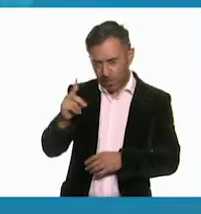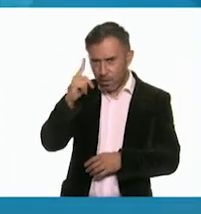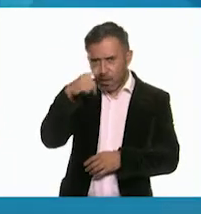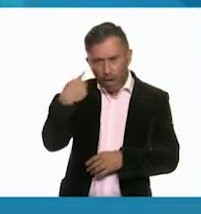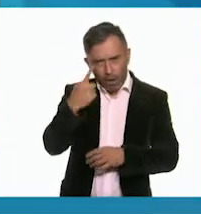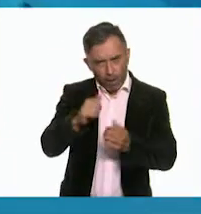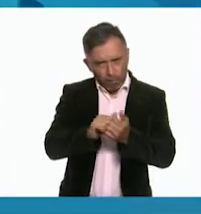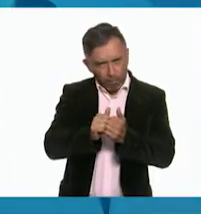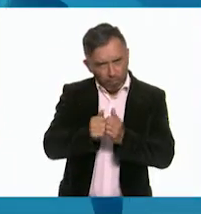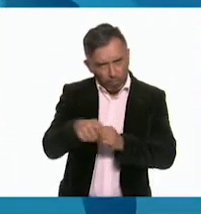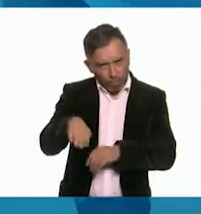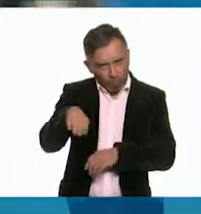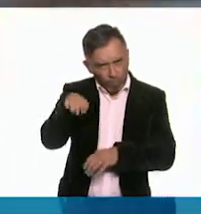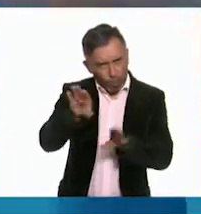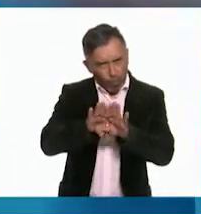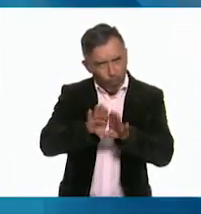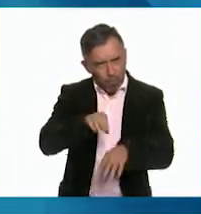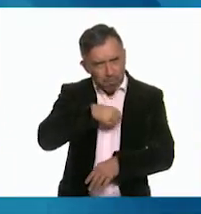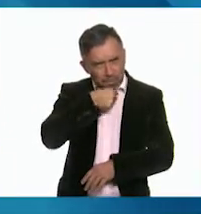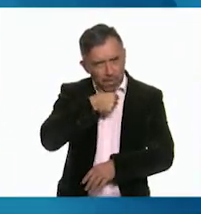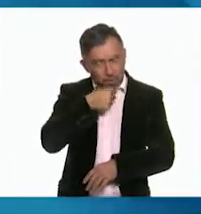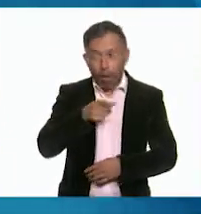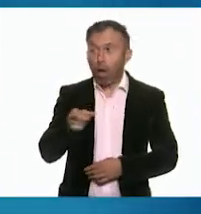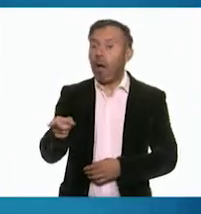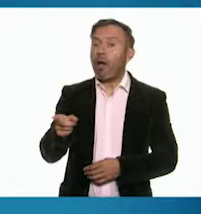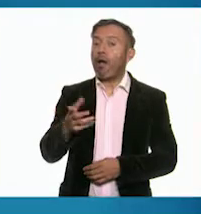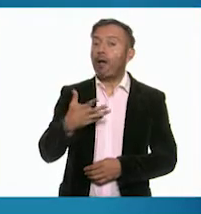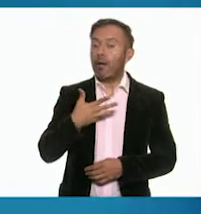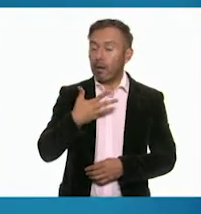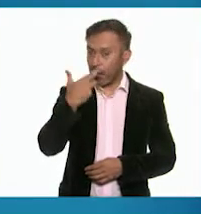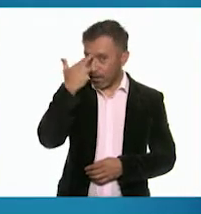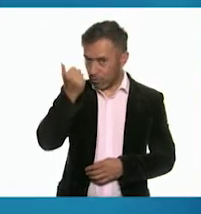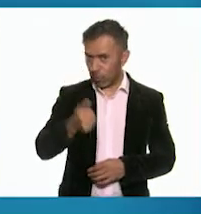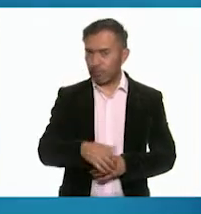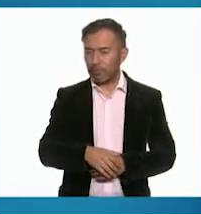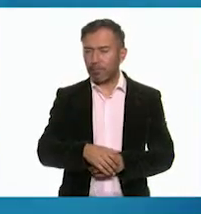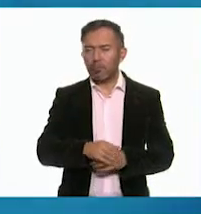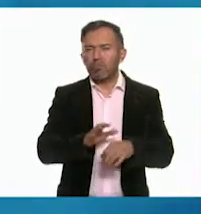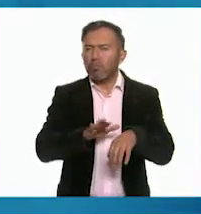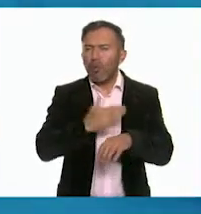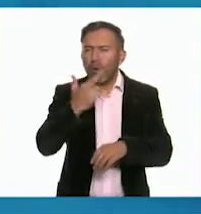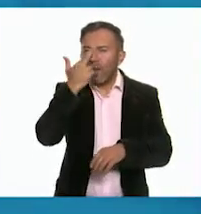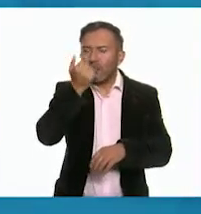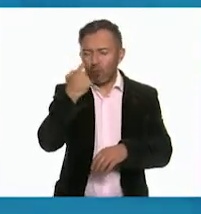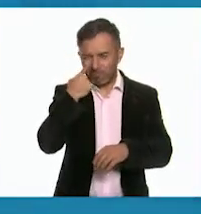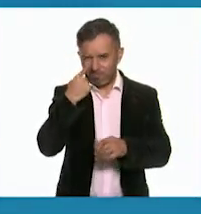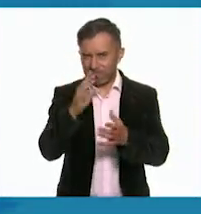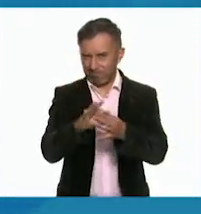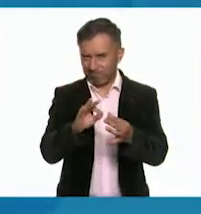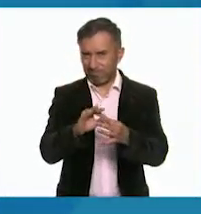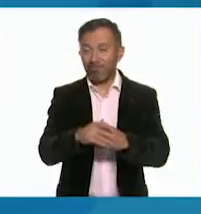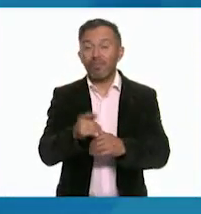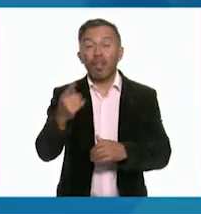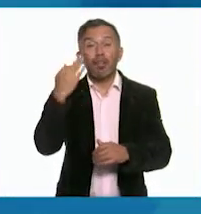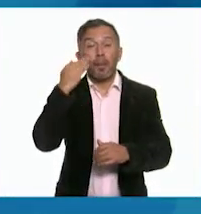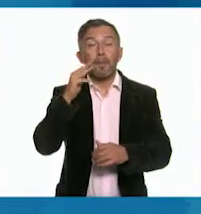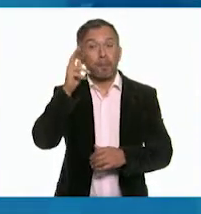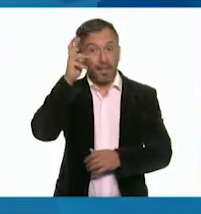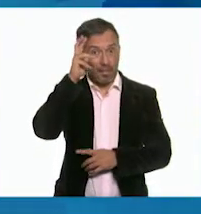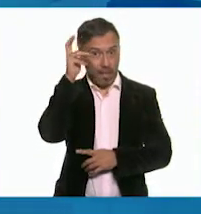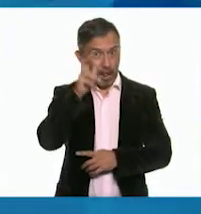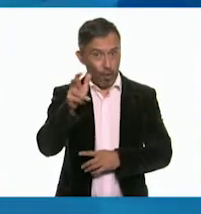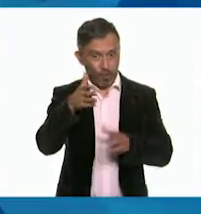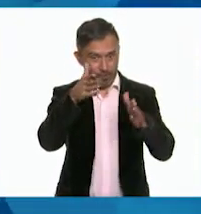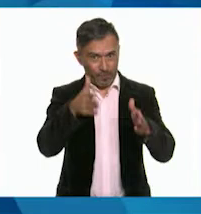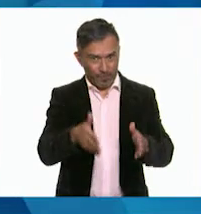Raulito, ¿tienes razón? Y eso también tiene una explicación. Con el tiempo, a Miguel Hidalgo se le fue conociendo